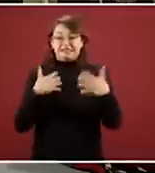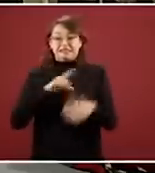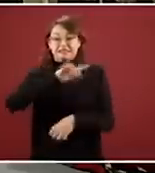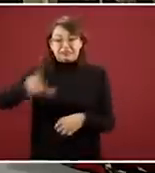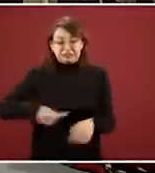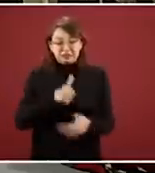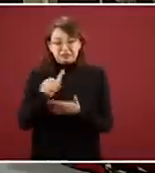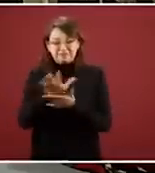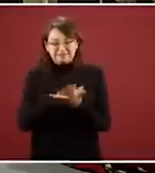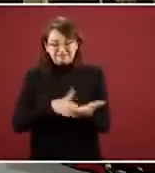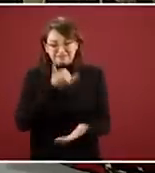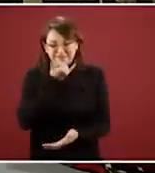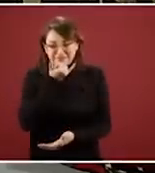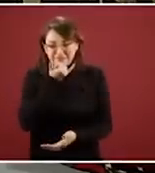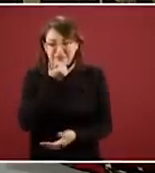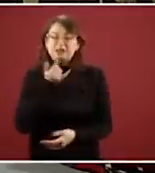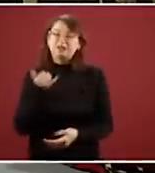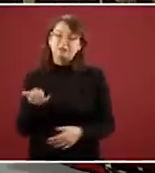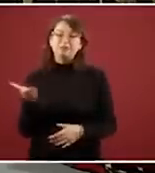A veces para las fotos